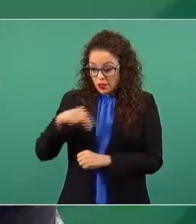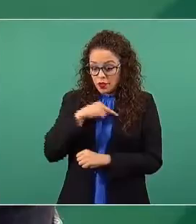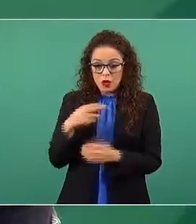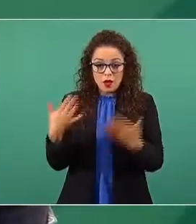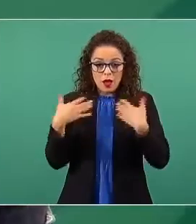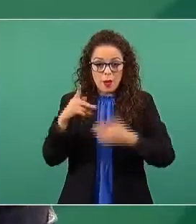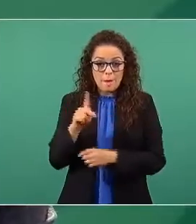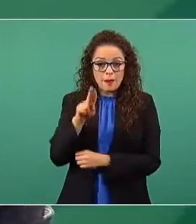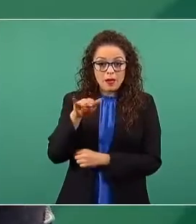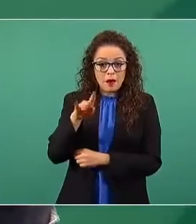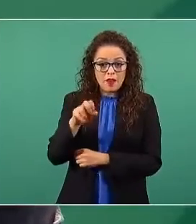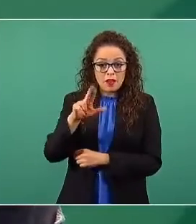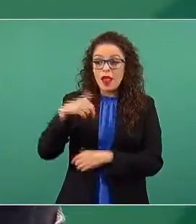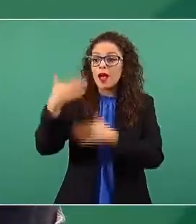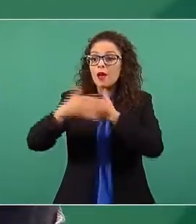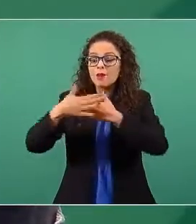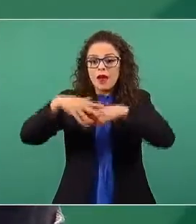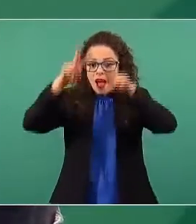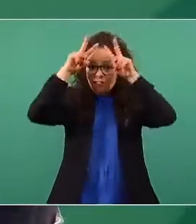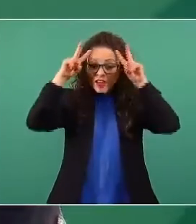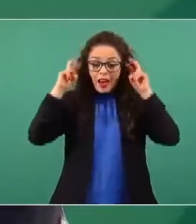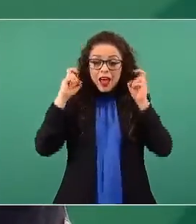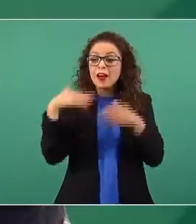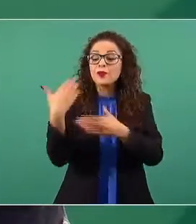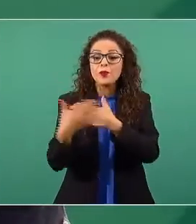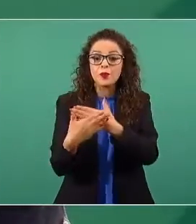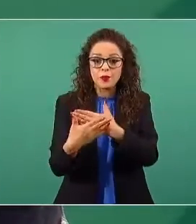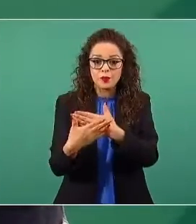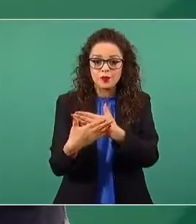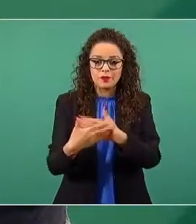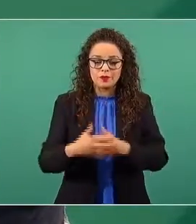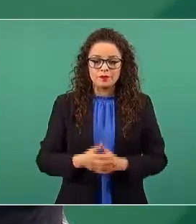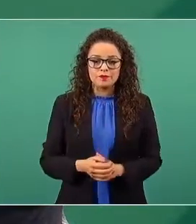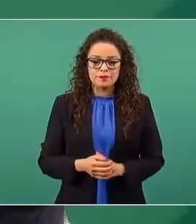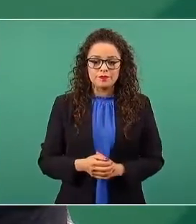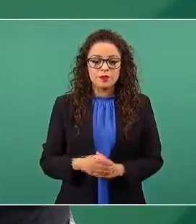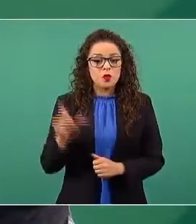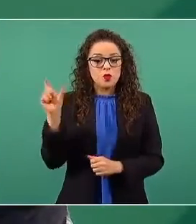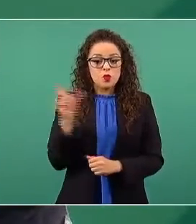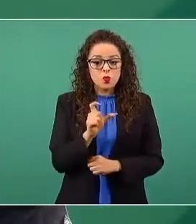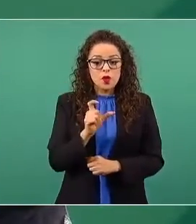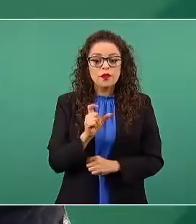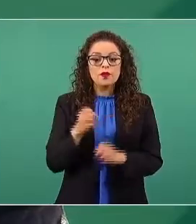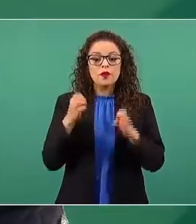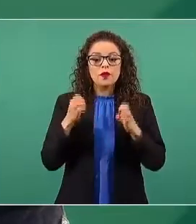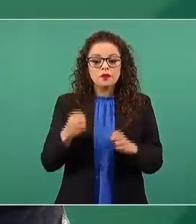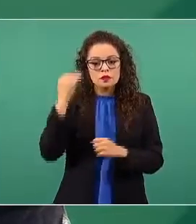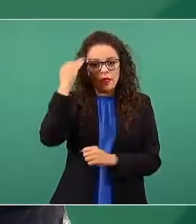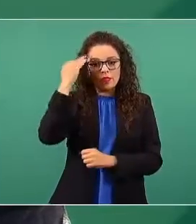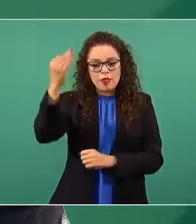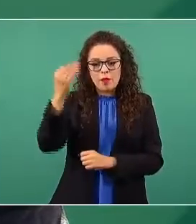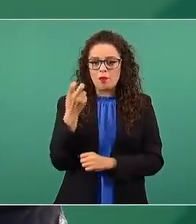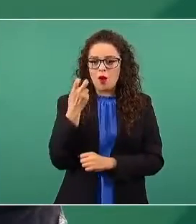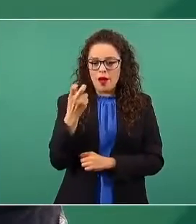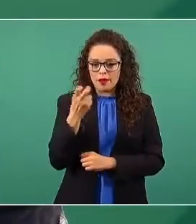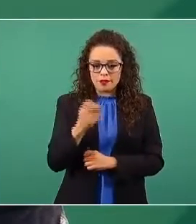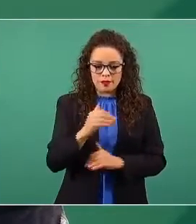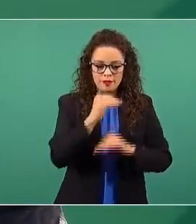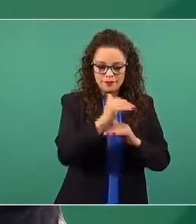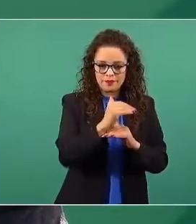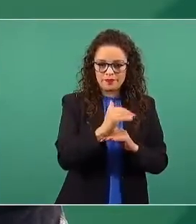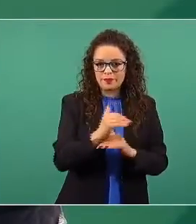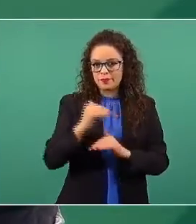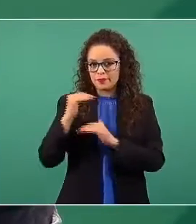junio es el solsticio de verano. Cuando se está en periodos de otoño-invierno, los